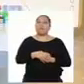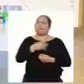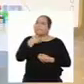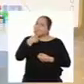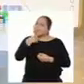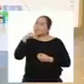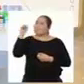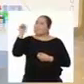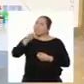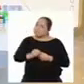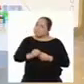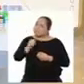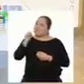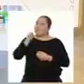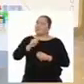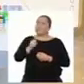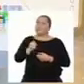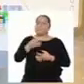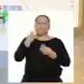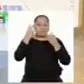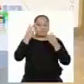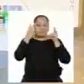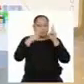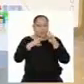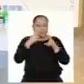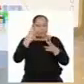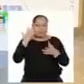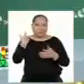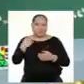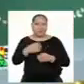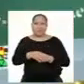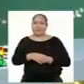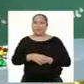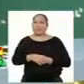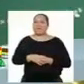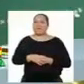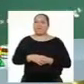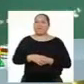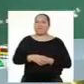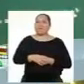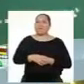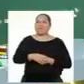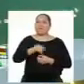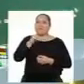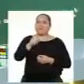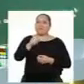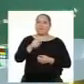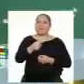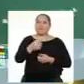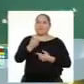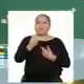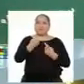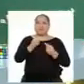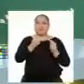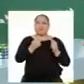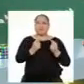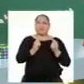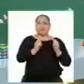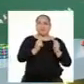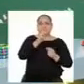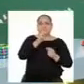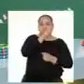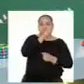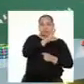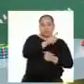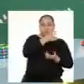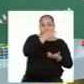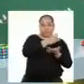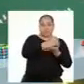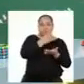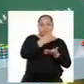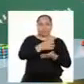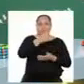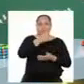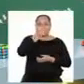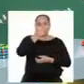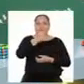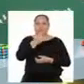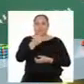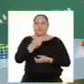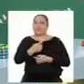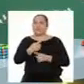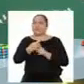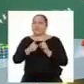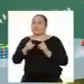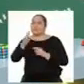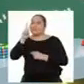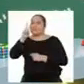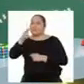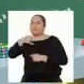¡Uy! ¡Claro! ¡Cómo no me di cuenta antes! Voy a probar con tres tazas de leche y con dos manzanas Pero lo